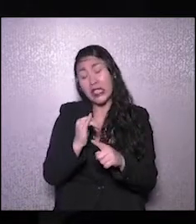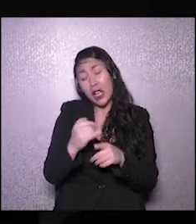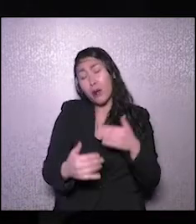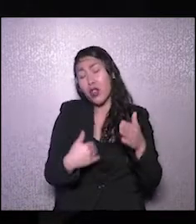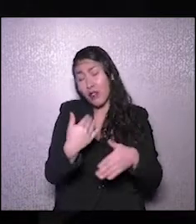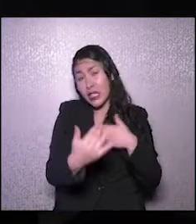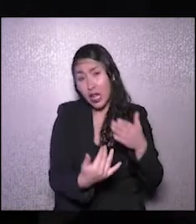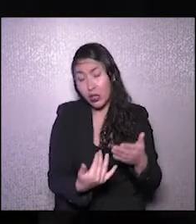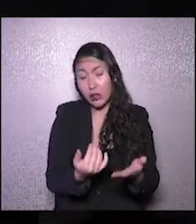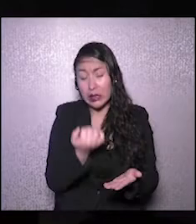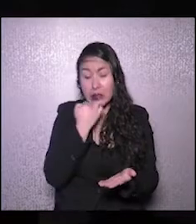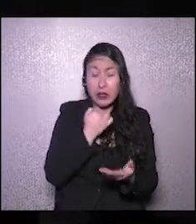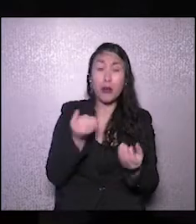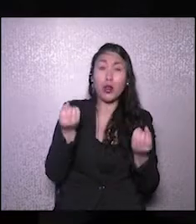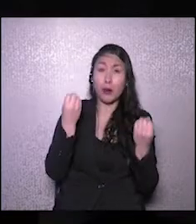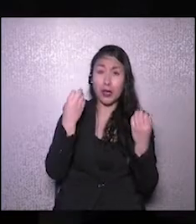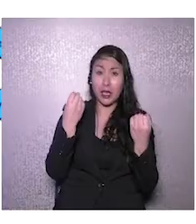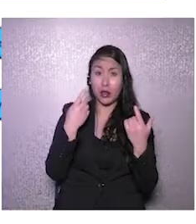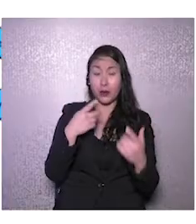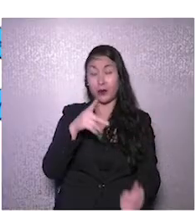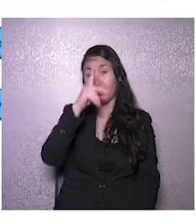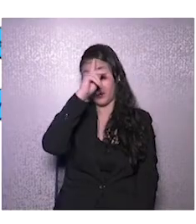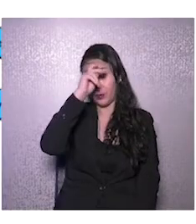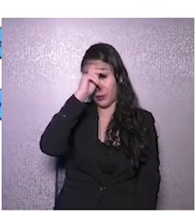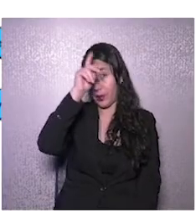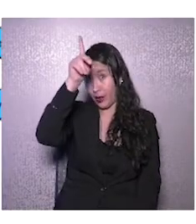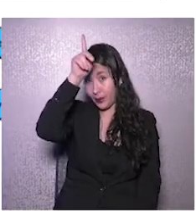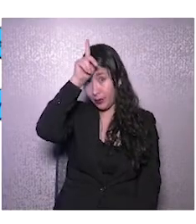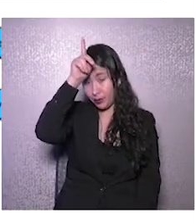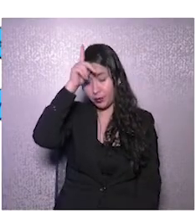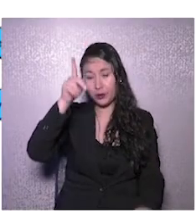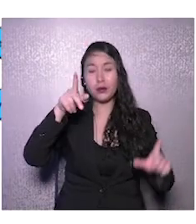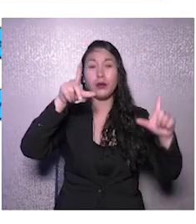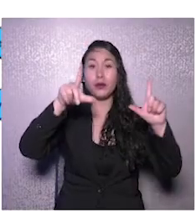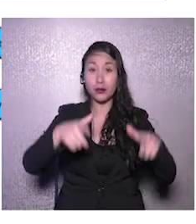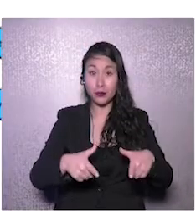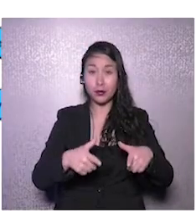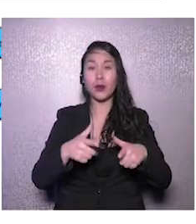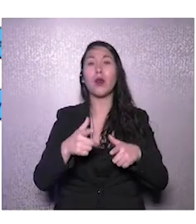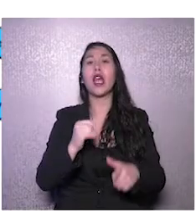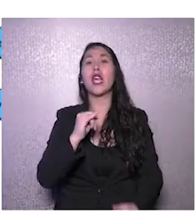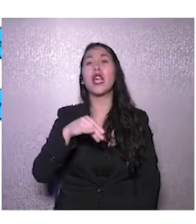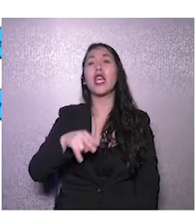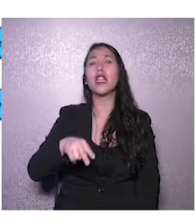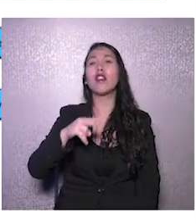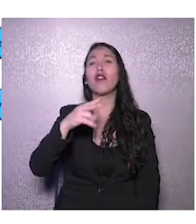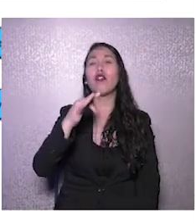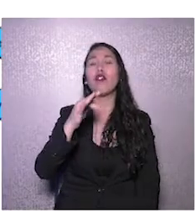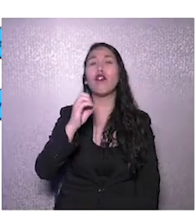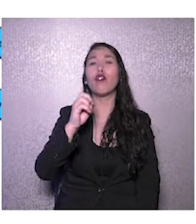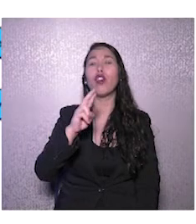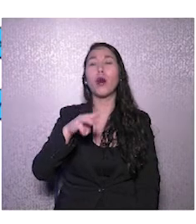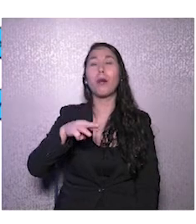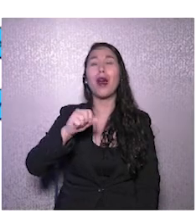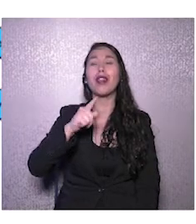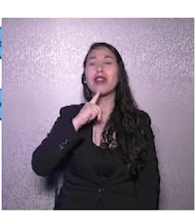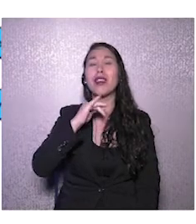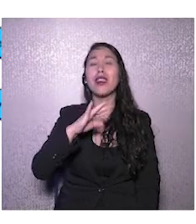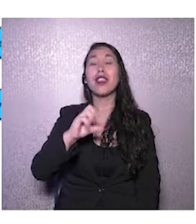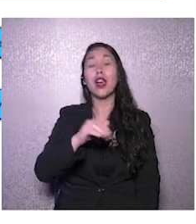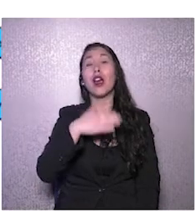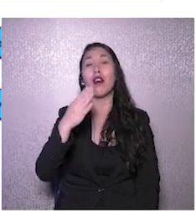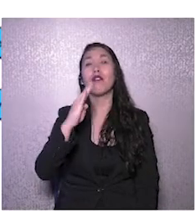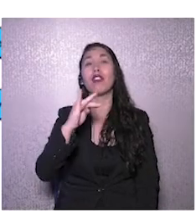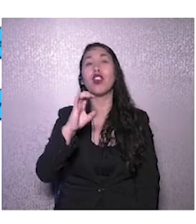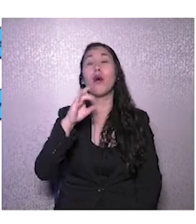aprendiendo. En Clínica Alemana, en el Departamento de Informática Biomédica, está siguiendo una propuesta del doctor Mauro